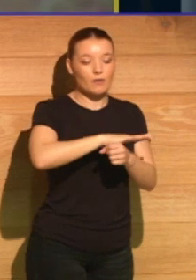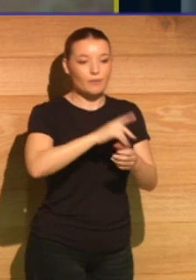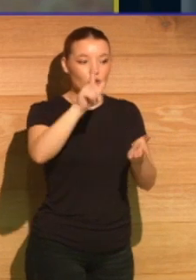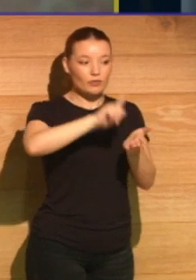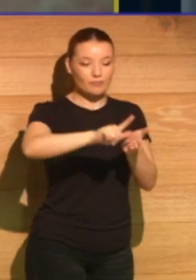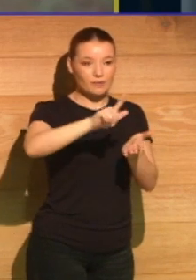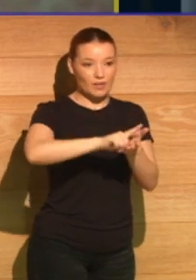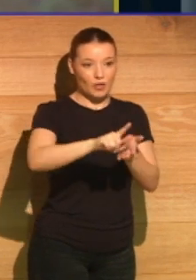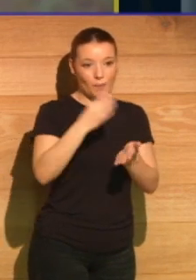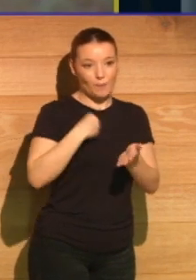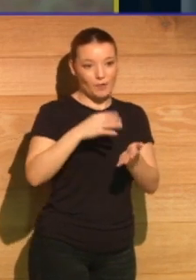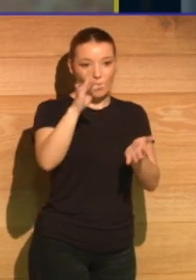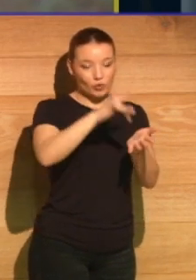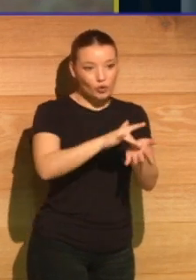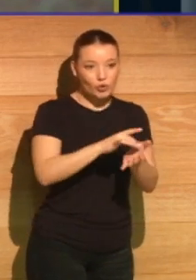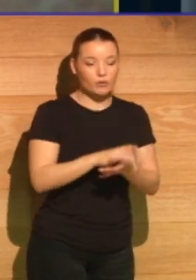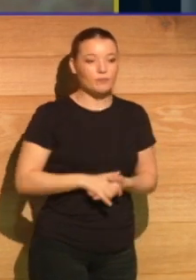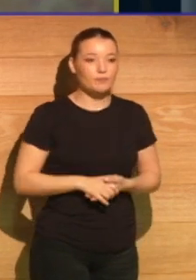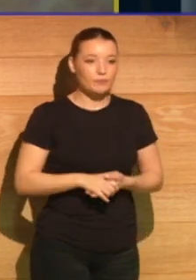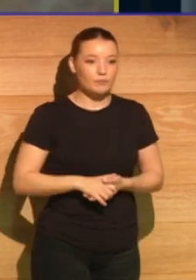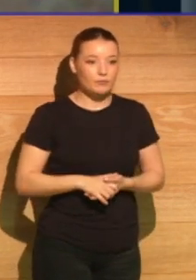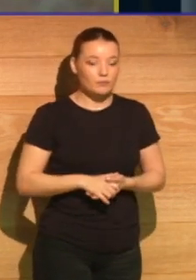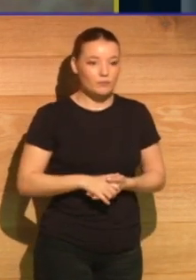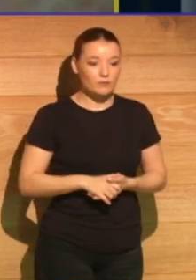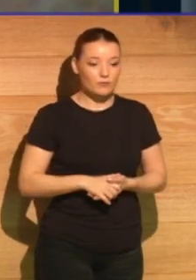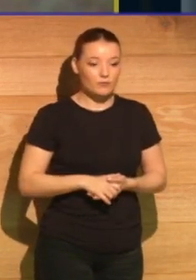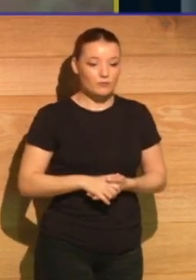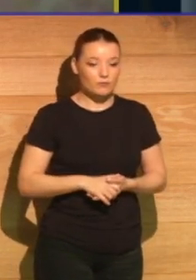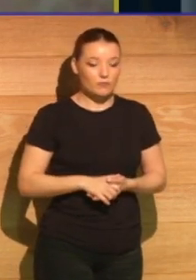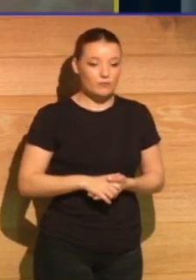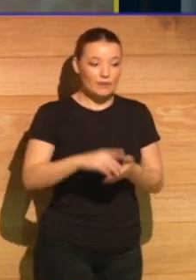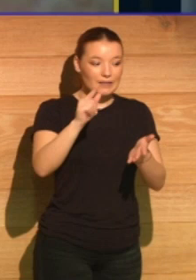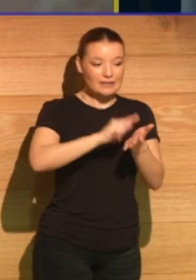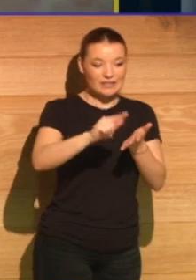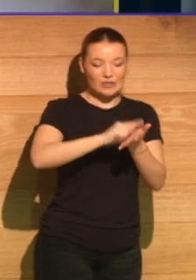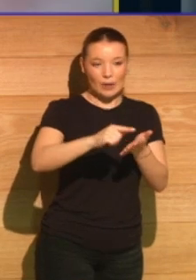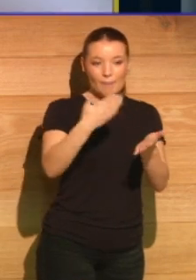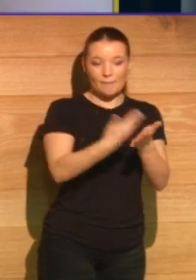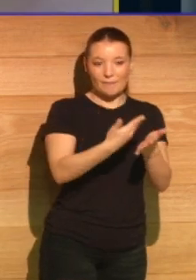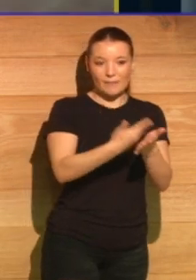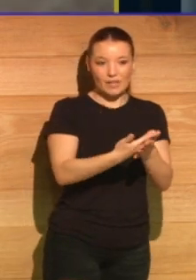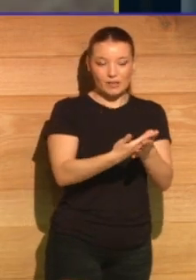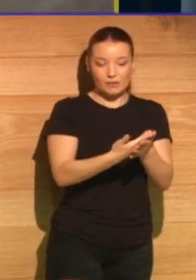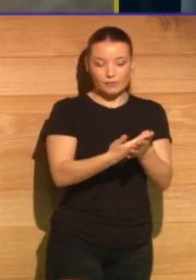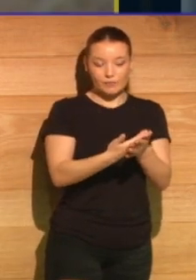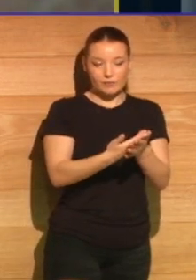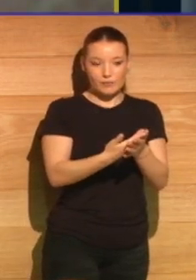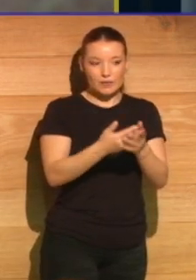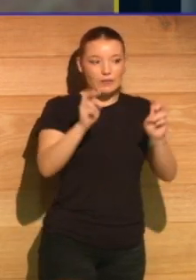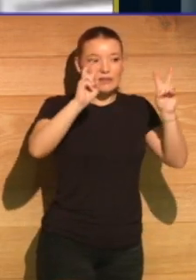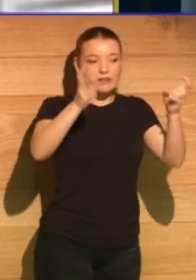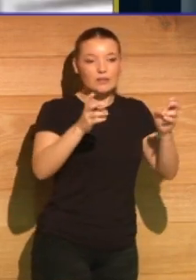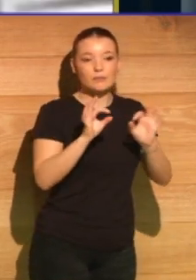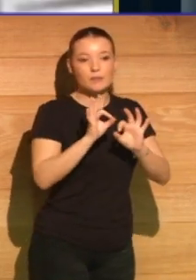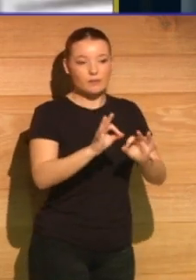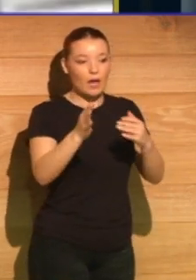mismo. Cuando se nos pide a escritores que citemos una cita de un autor famoso, por ejemplo, a mí me